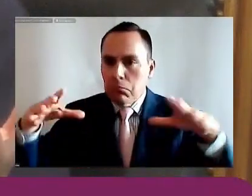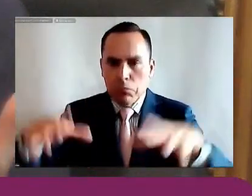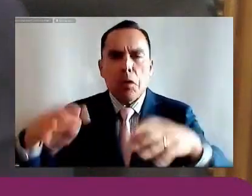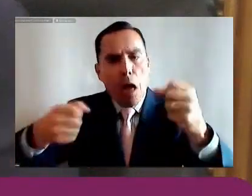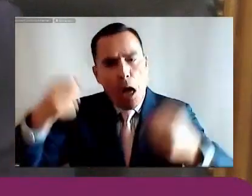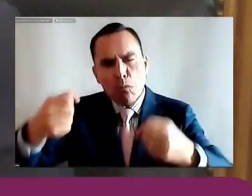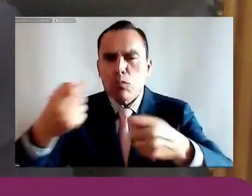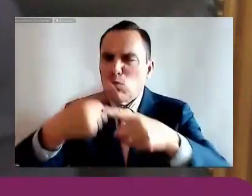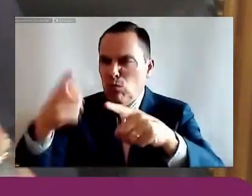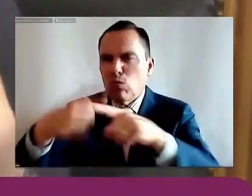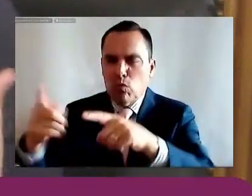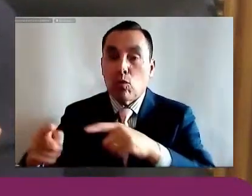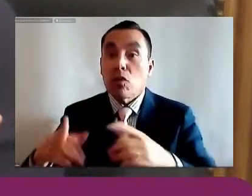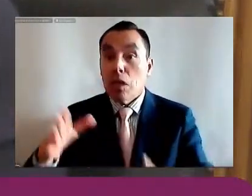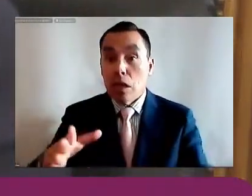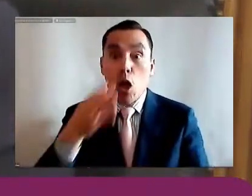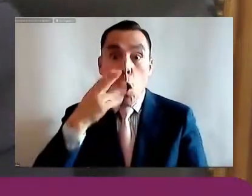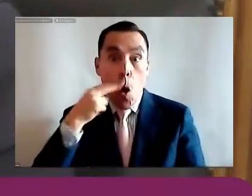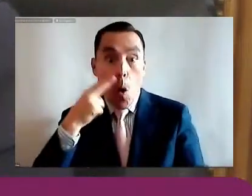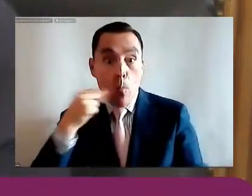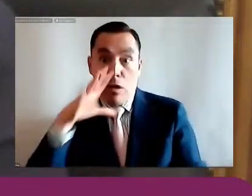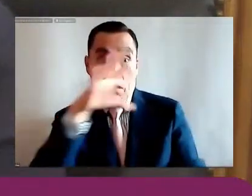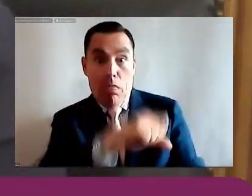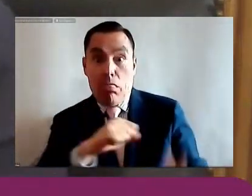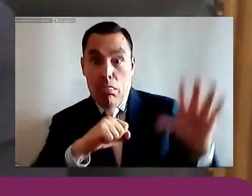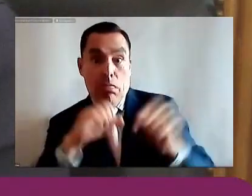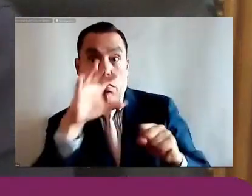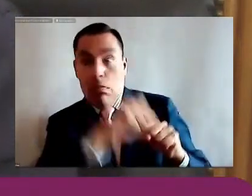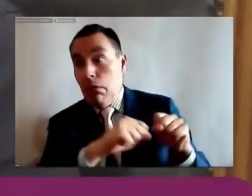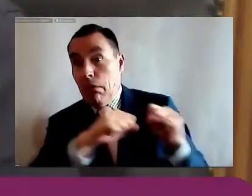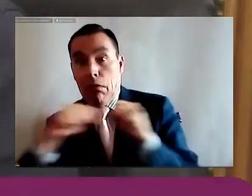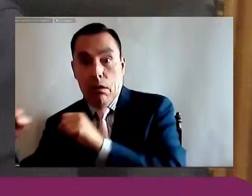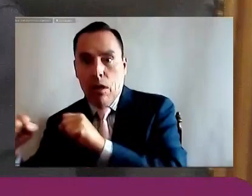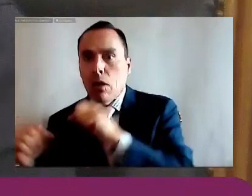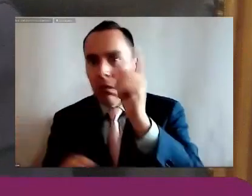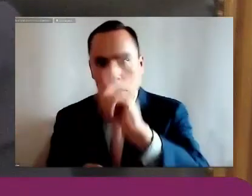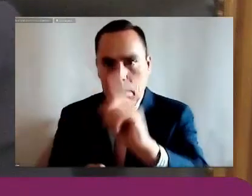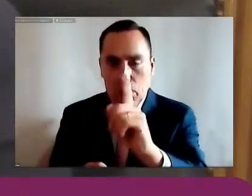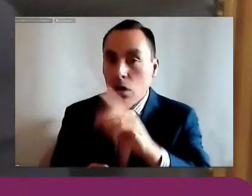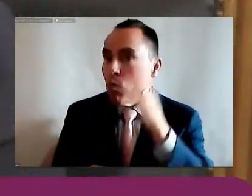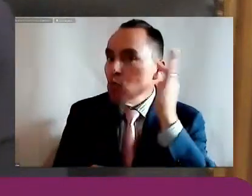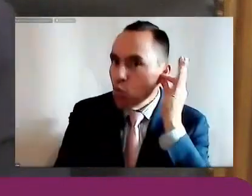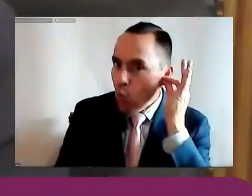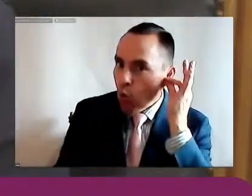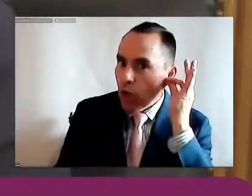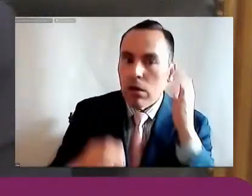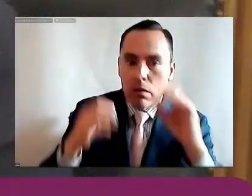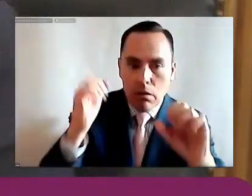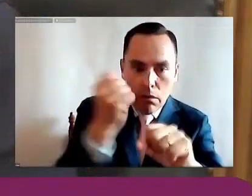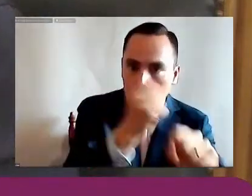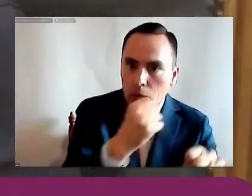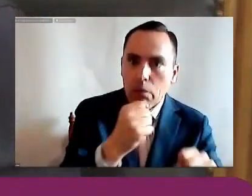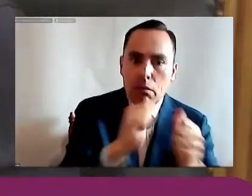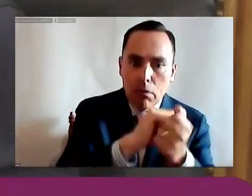valoraba, en el fondo, daba una valoración a este trabajo doméstico no remunerado.